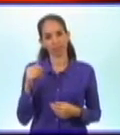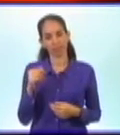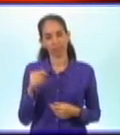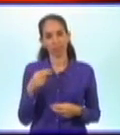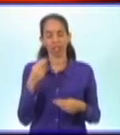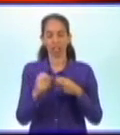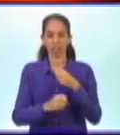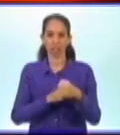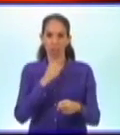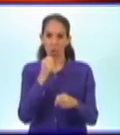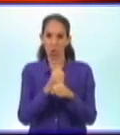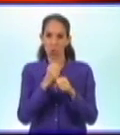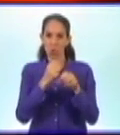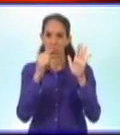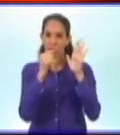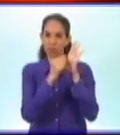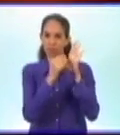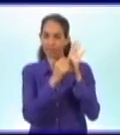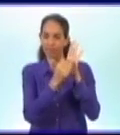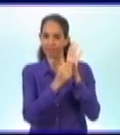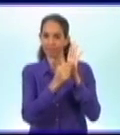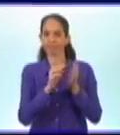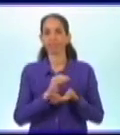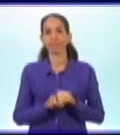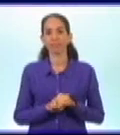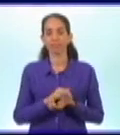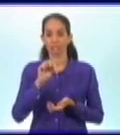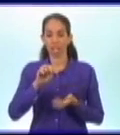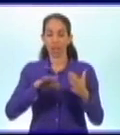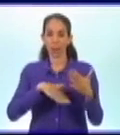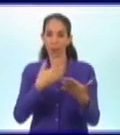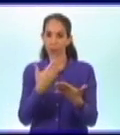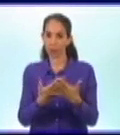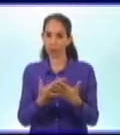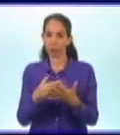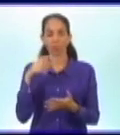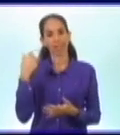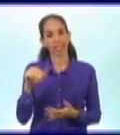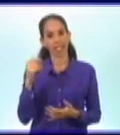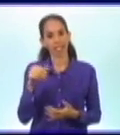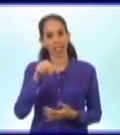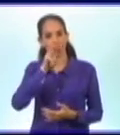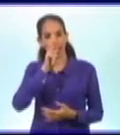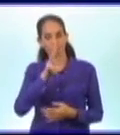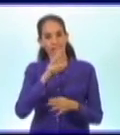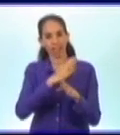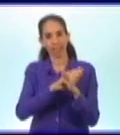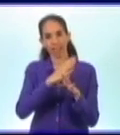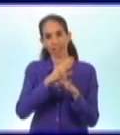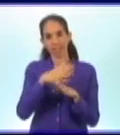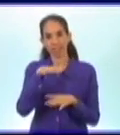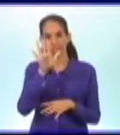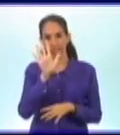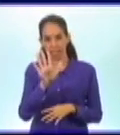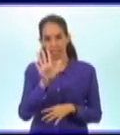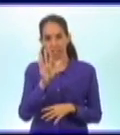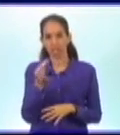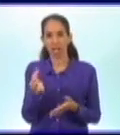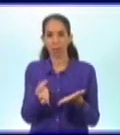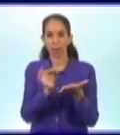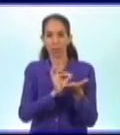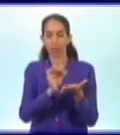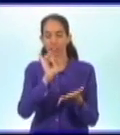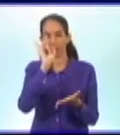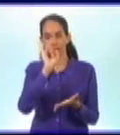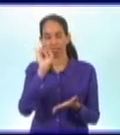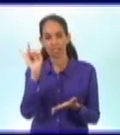puntos suspensivos. Te estamos proponiendo los ejercicios 3 y 5 de las páginas 77 y